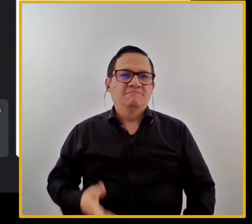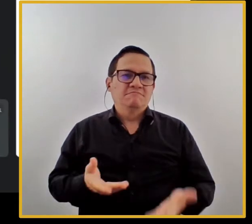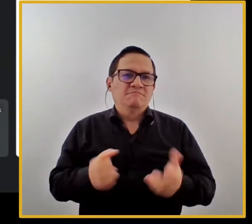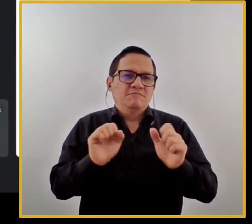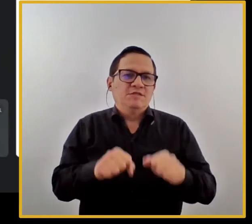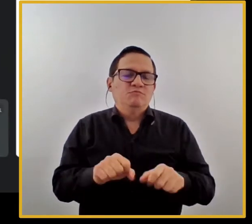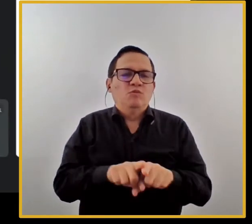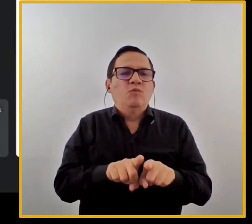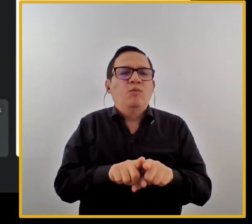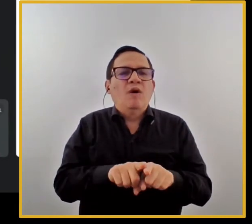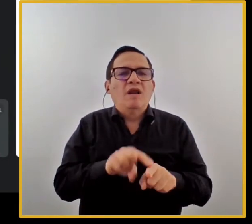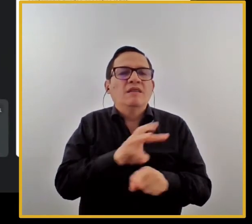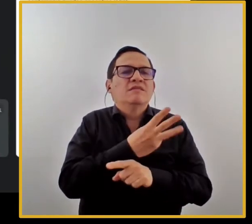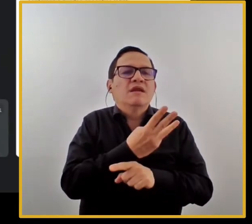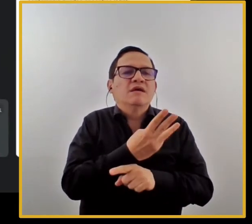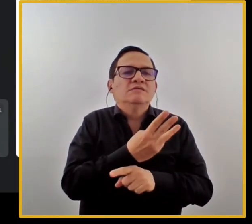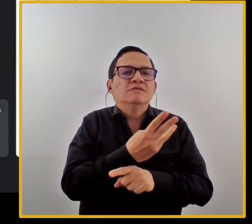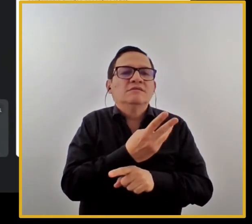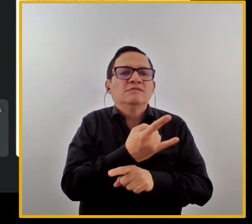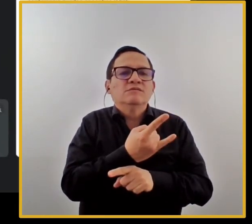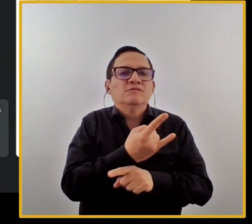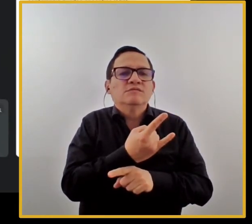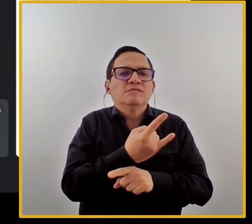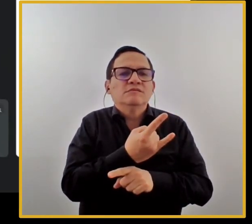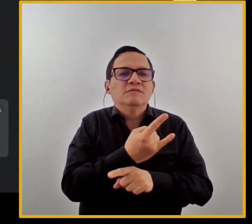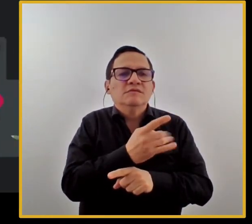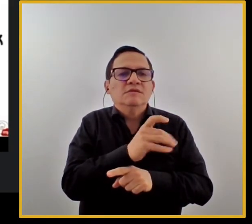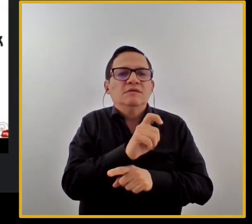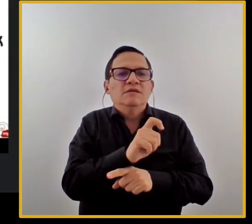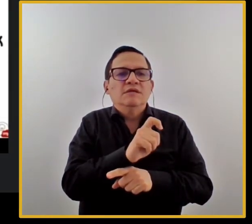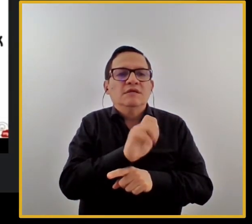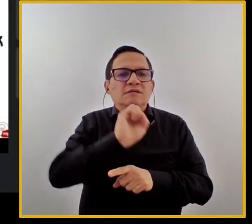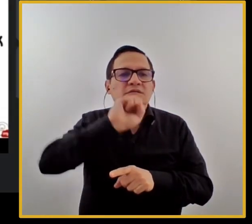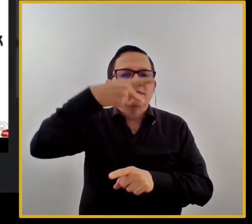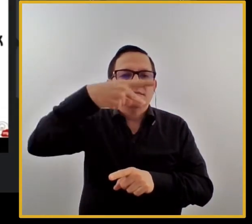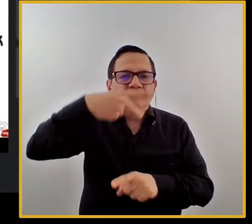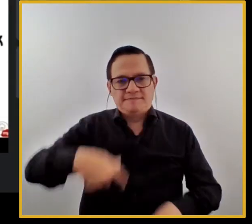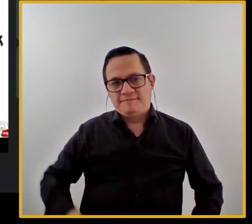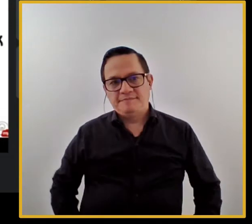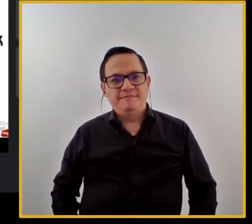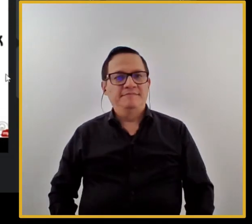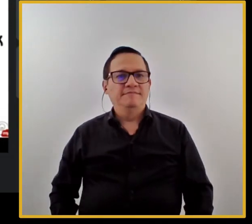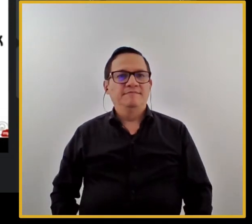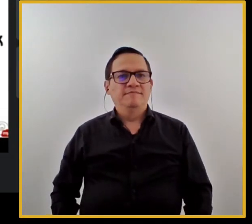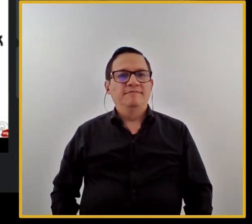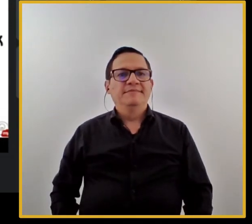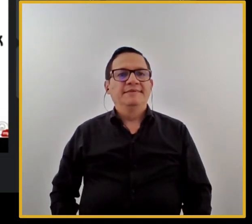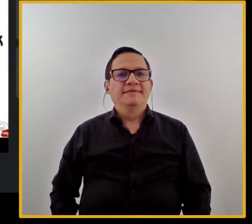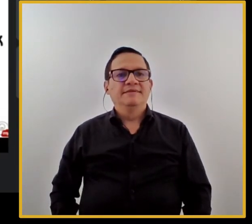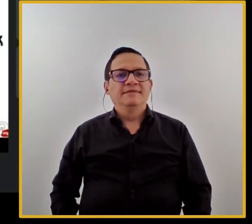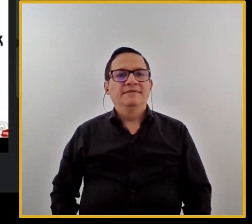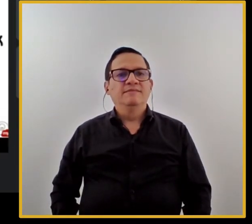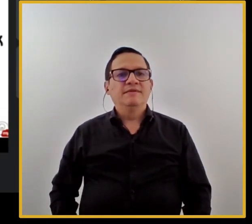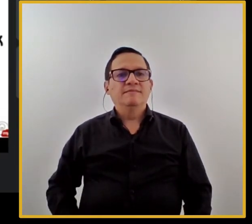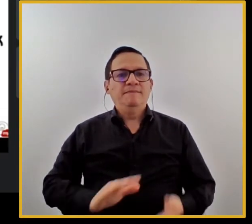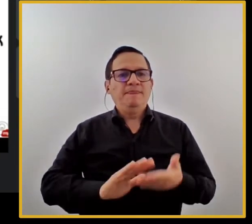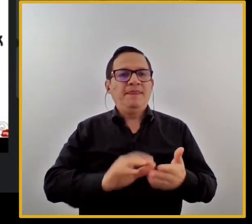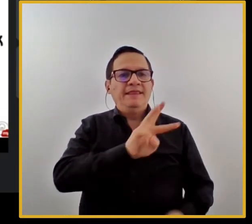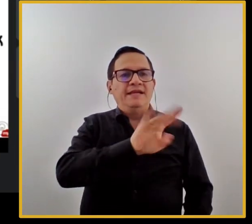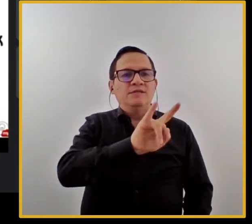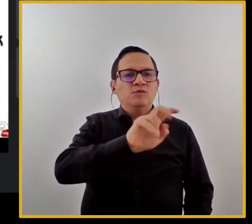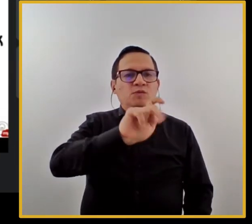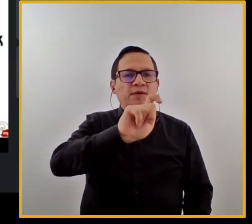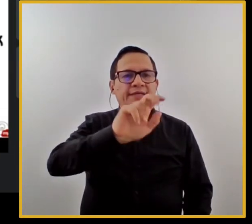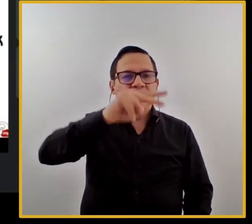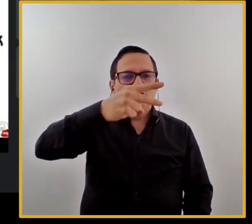3, eso me queda u x al cuadrado. ¿Sí?